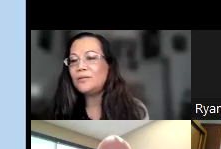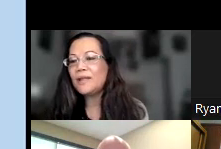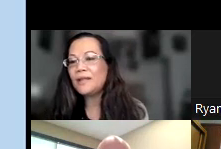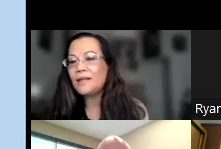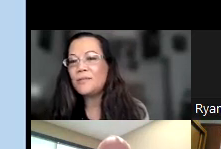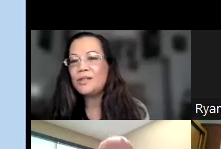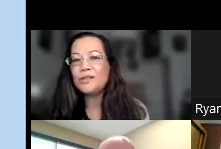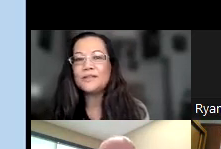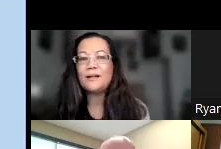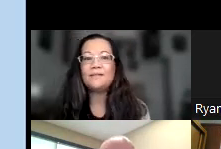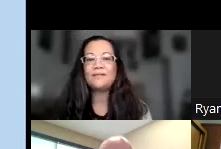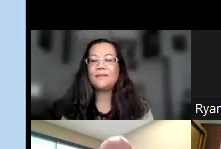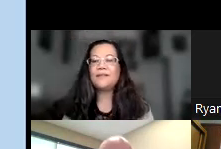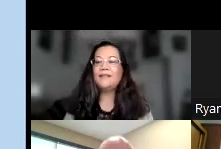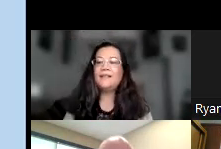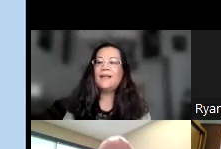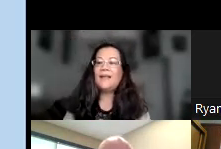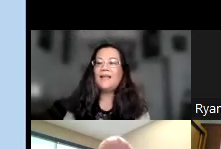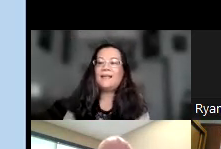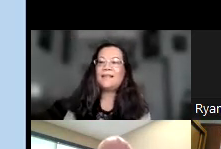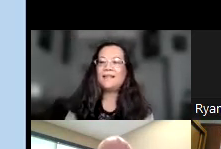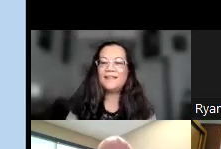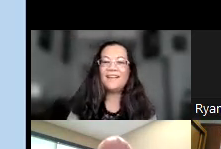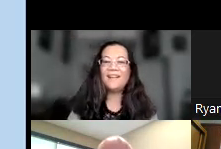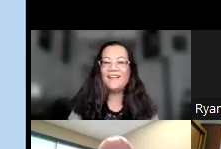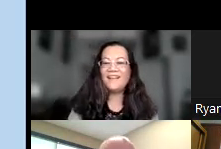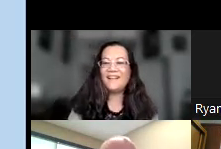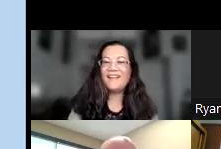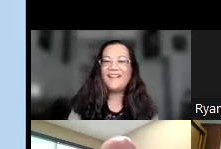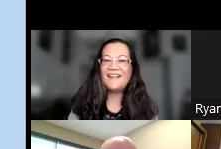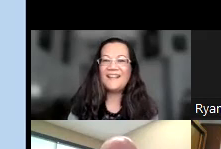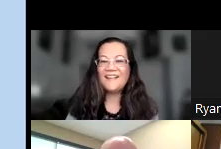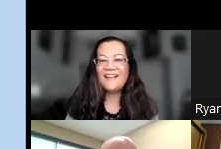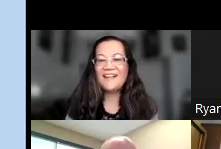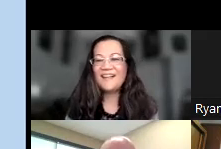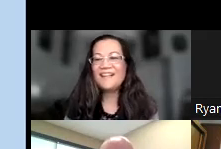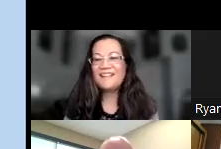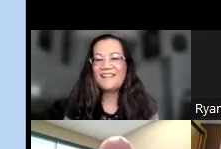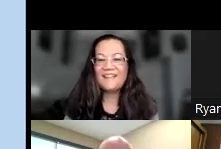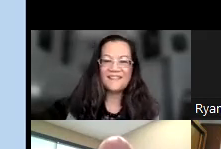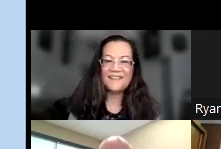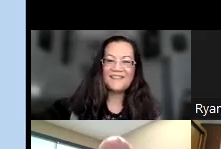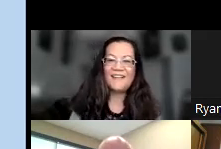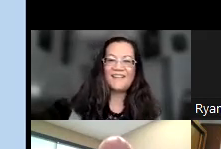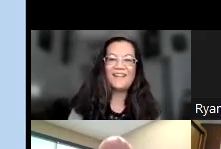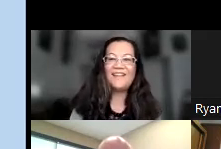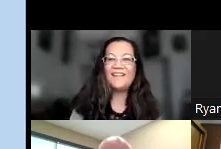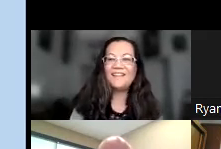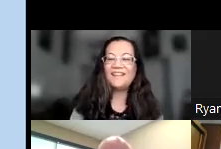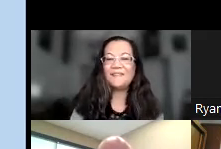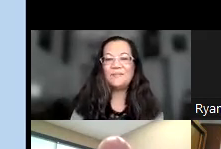Podemos pasarlo a Nancy. Si usted, por favor, podría prender su micrófono. Sí. ¿Ya me pueden oír?